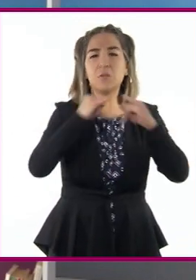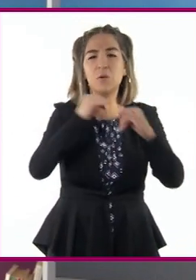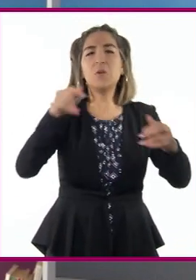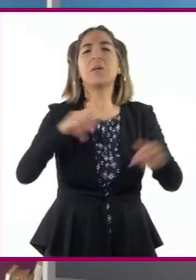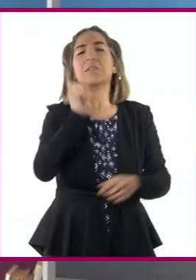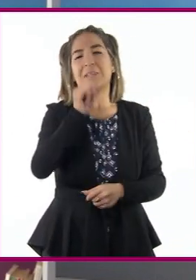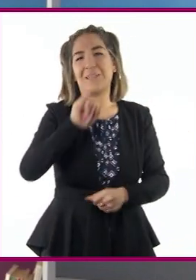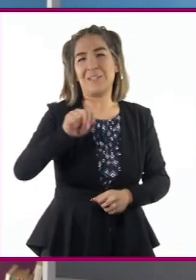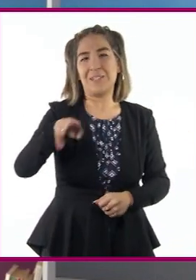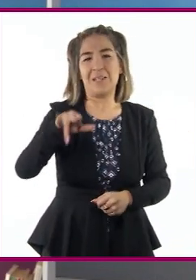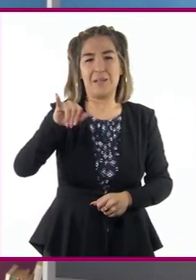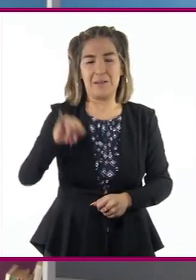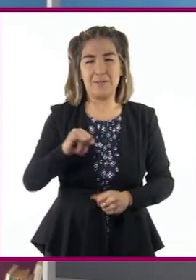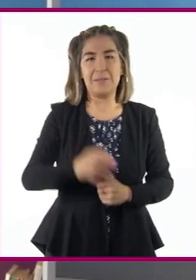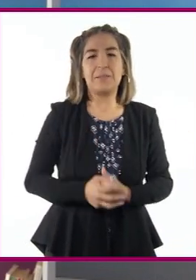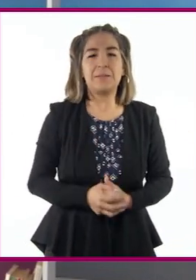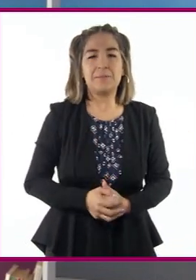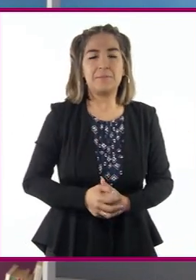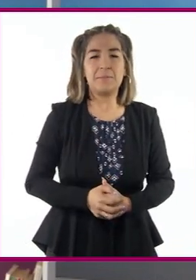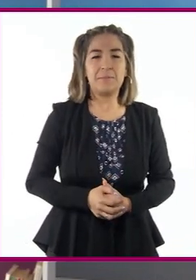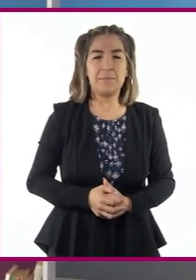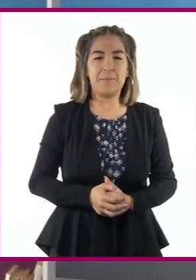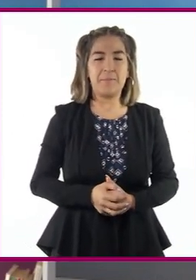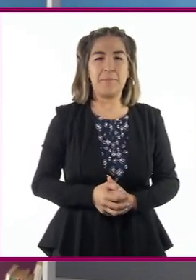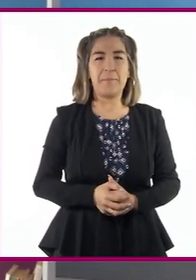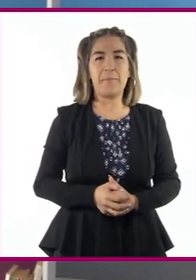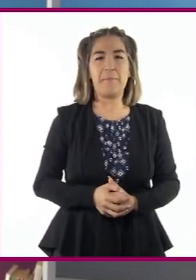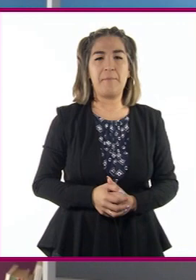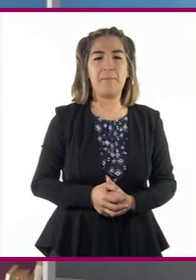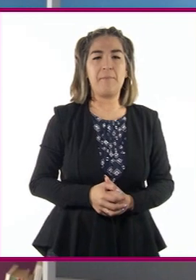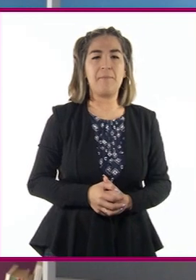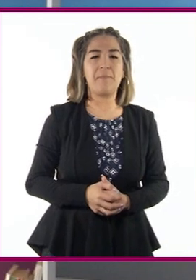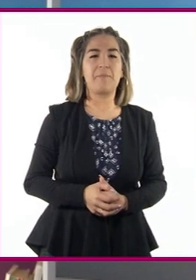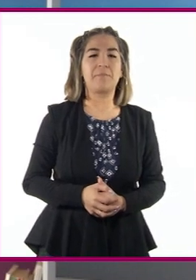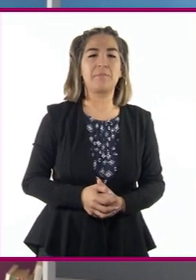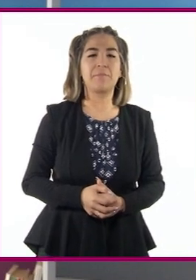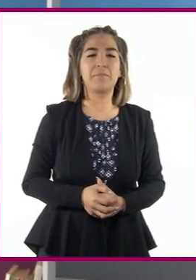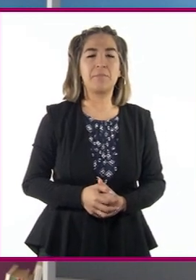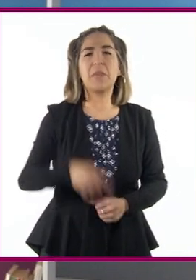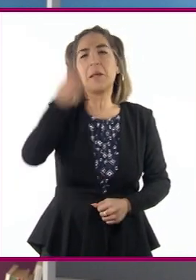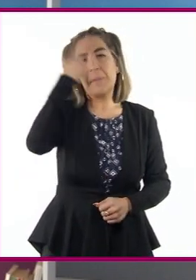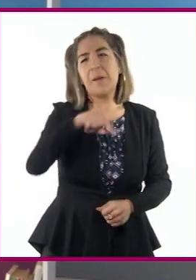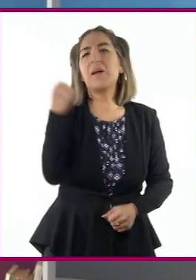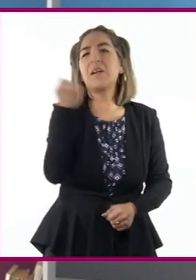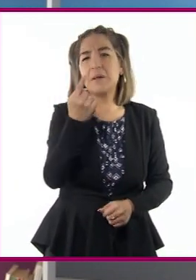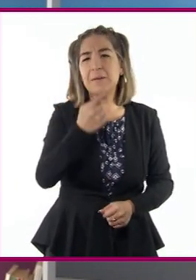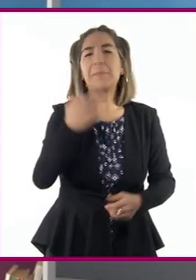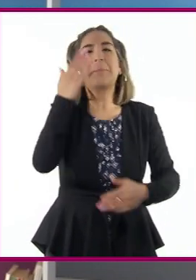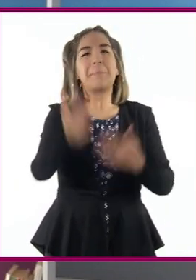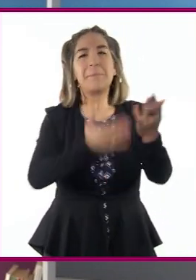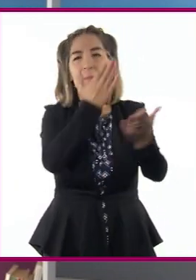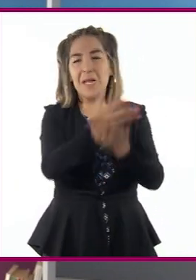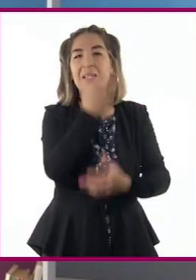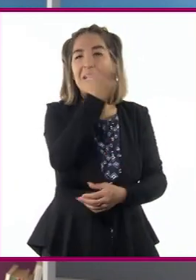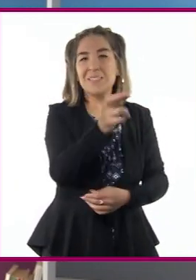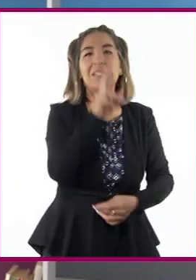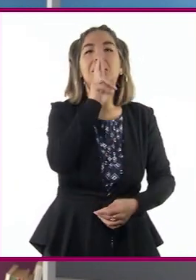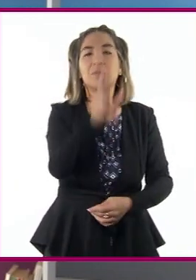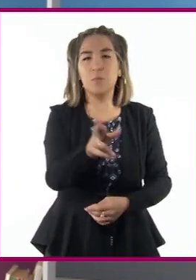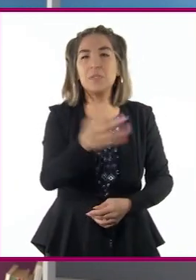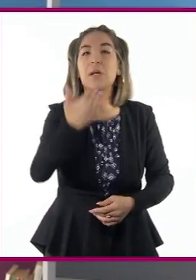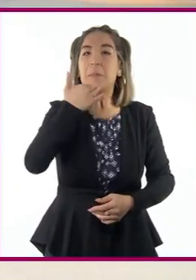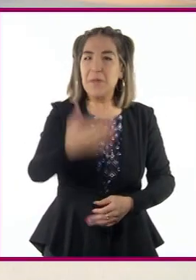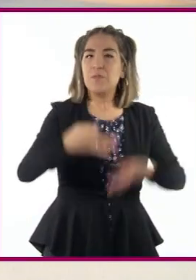de Transparencia, Acceso a la Información y Protección de Datos Personales, para que se solicite la respuesta formal de